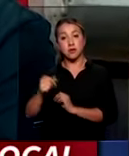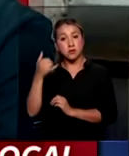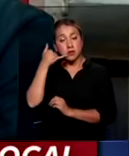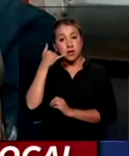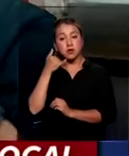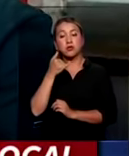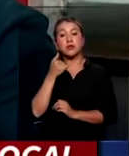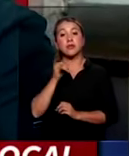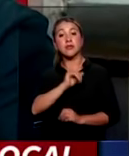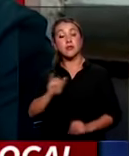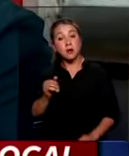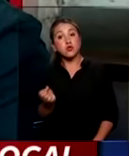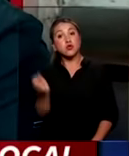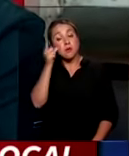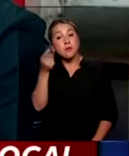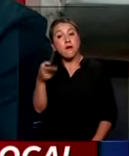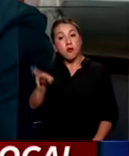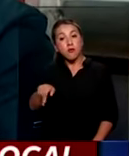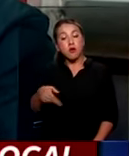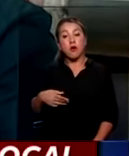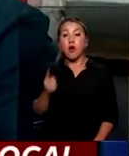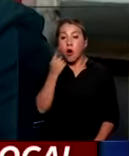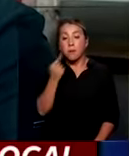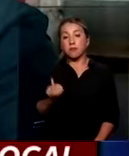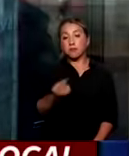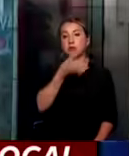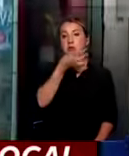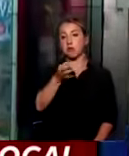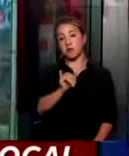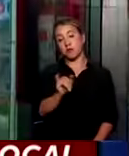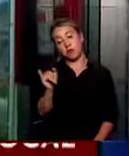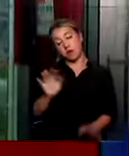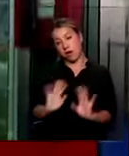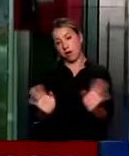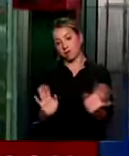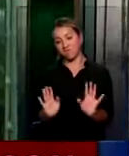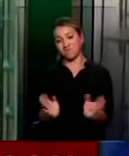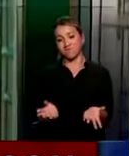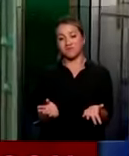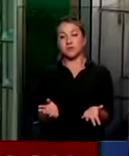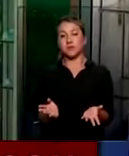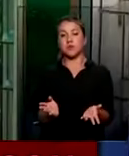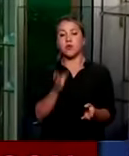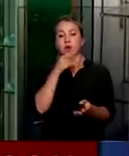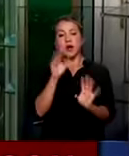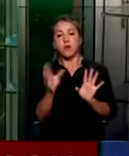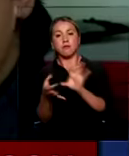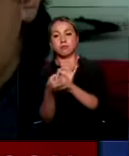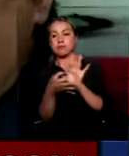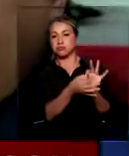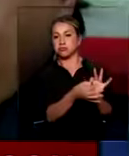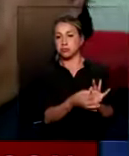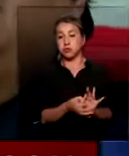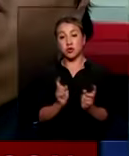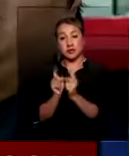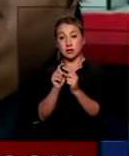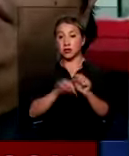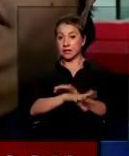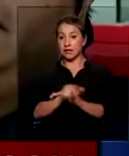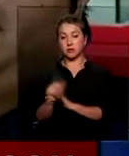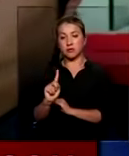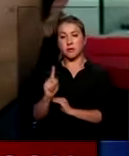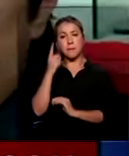No, supimos después ya que él regresó y dijo, "De nada." aseguran no estar vinculados a ningún delito, aunque claramente no